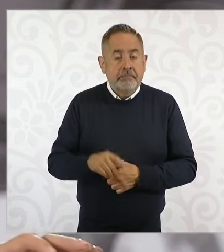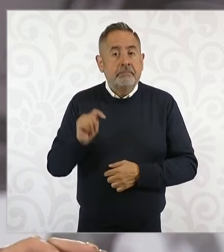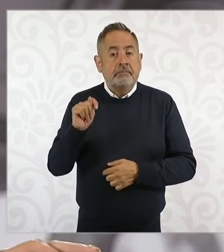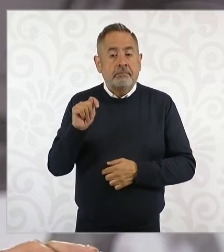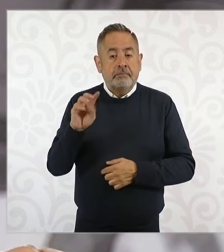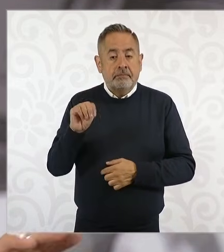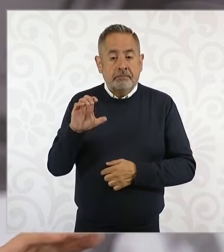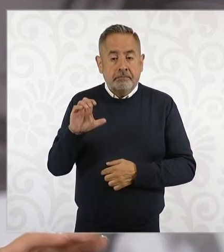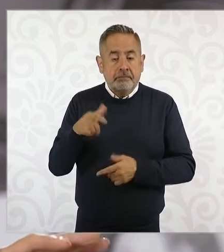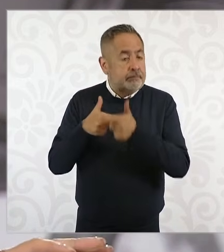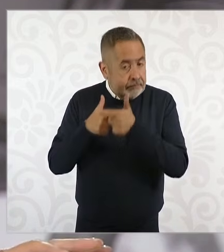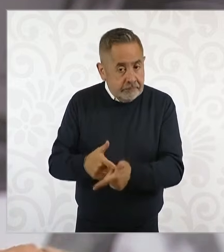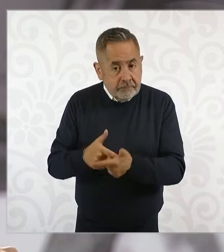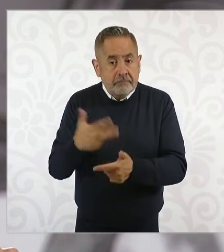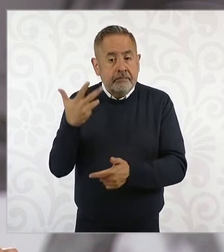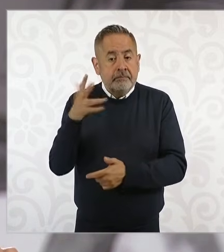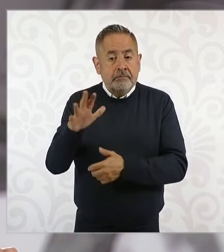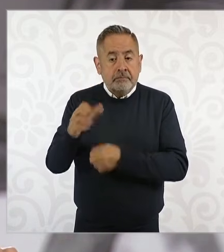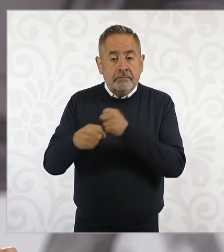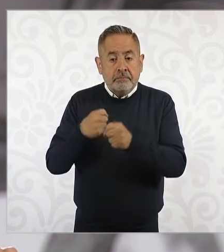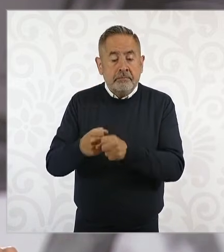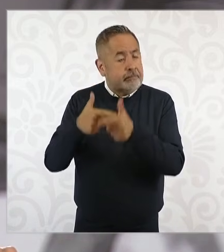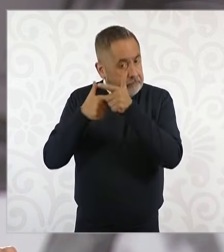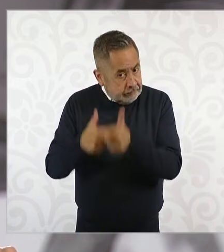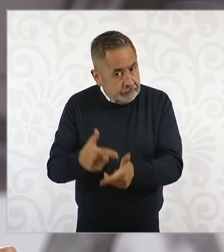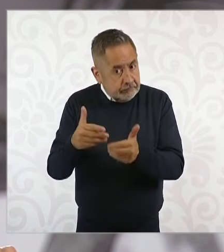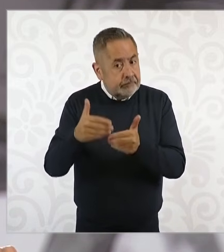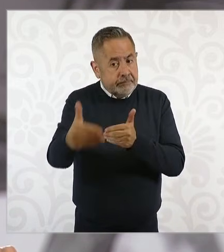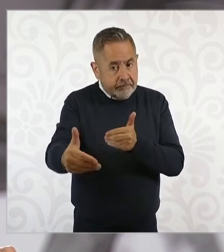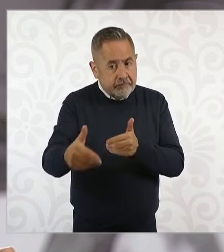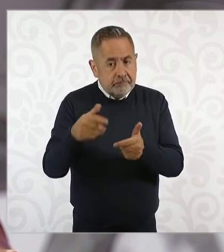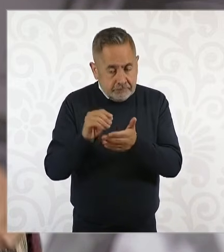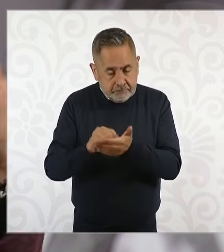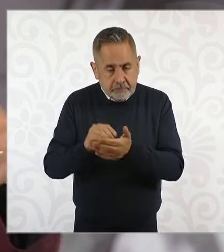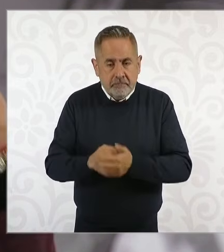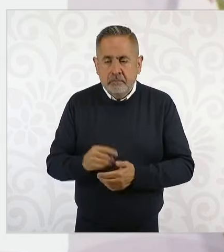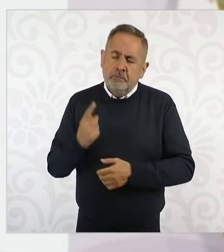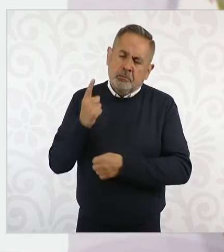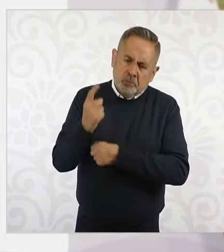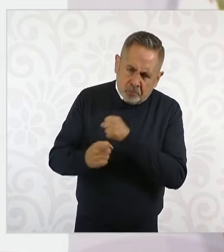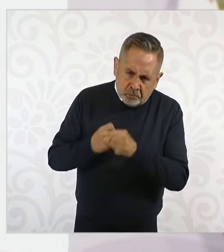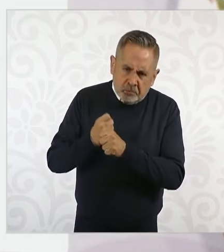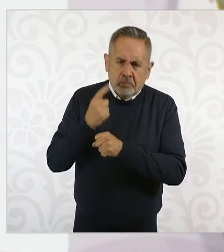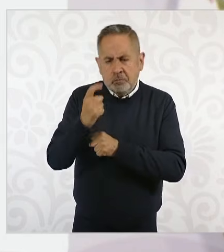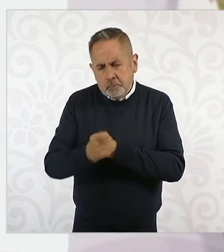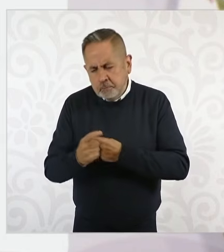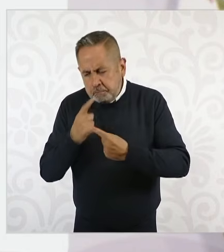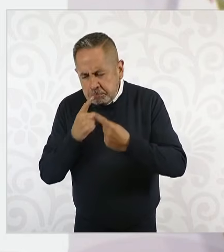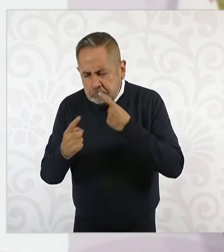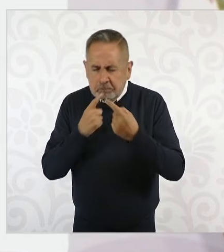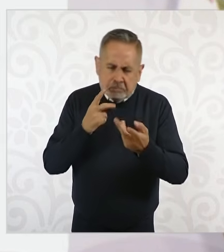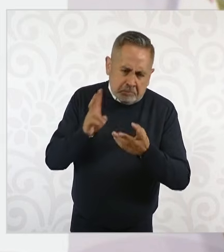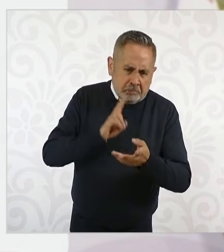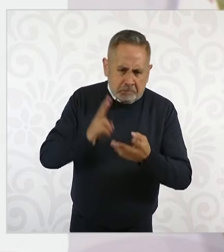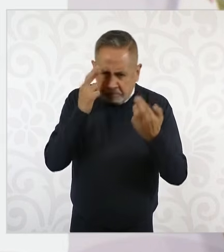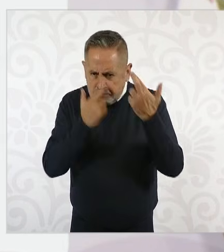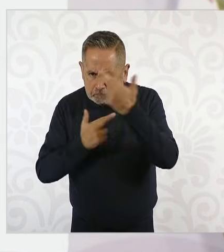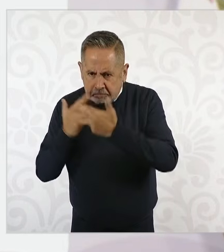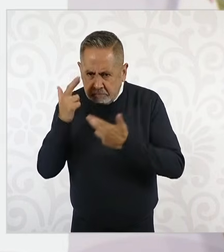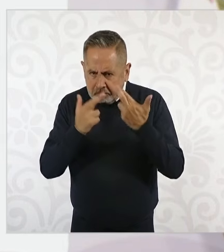se mantiene 10 años. Y estas revisiones anuales seguimos dialogando con el gobierno de Estados